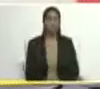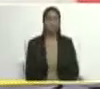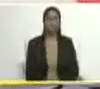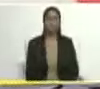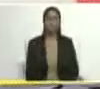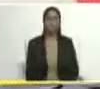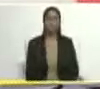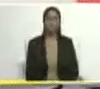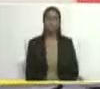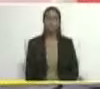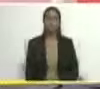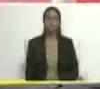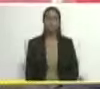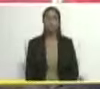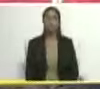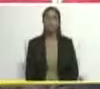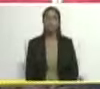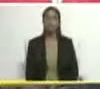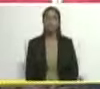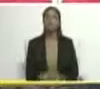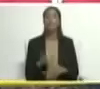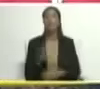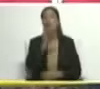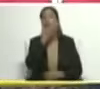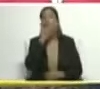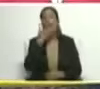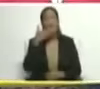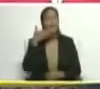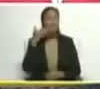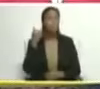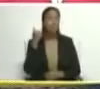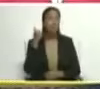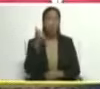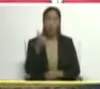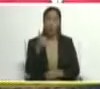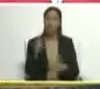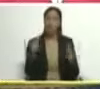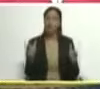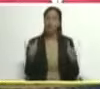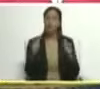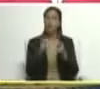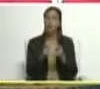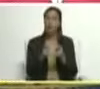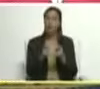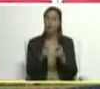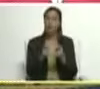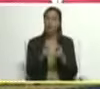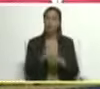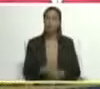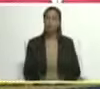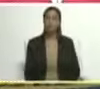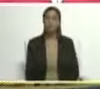pudiera decir, una de las mejores reuniones en que he estado,